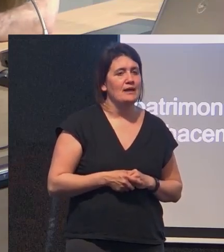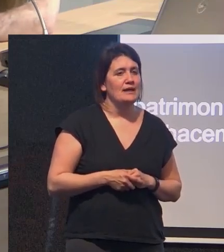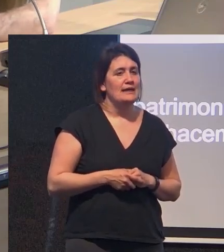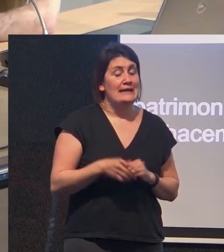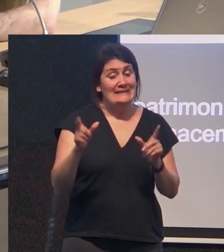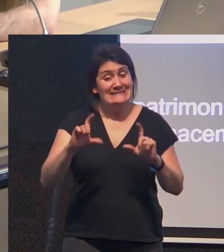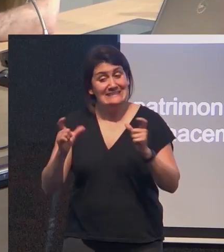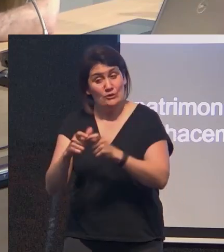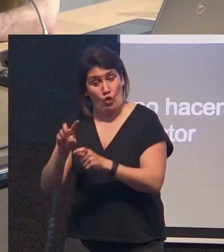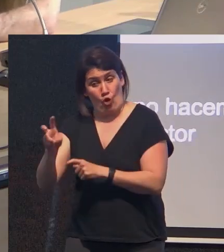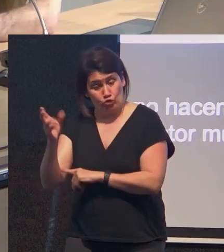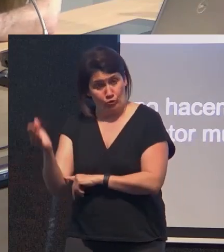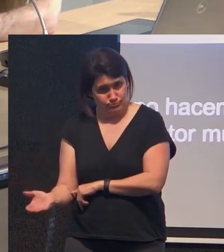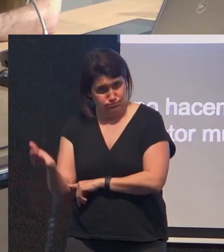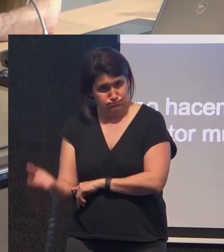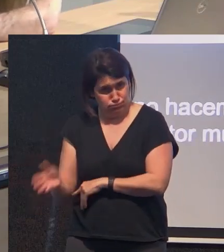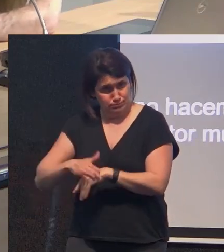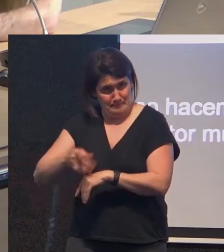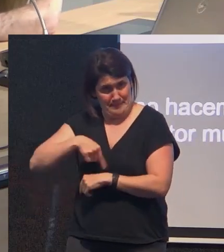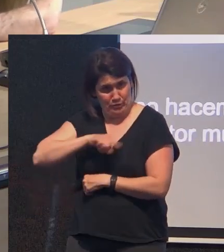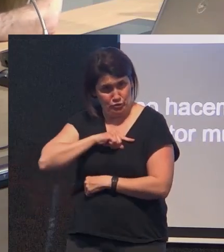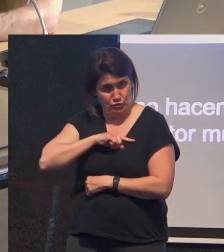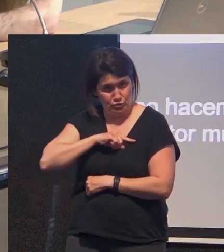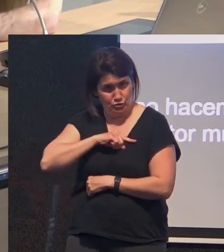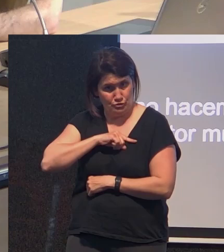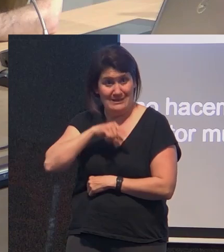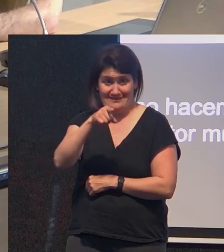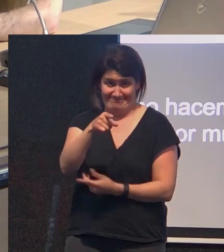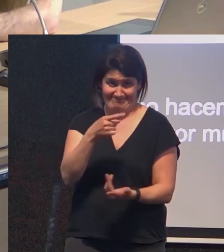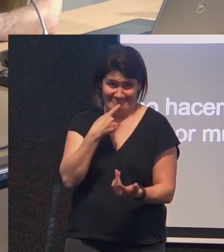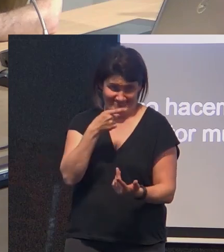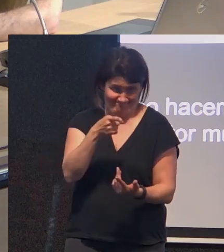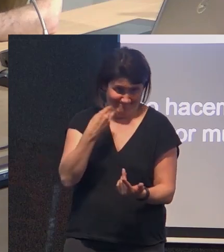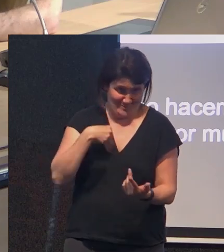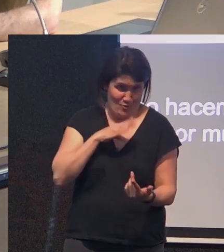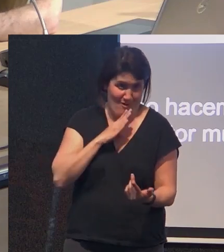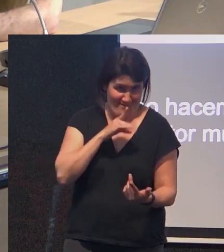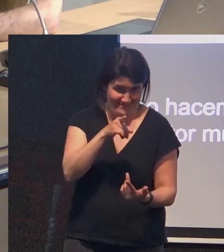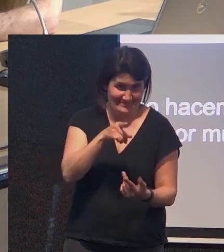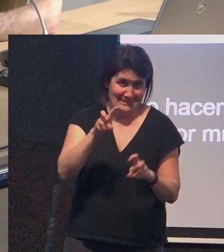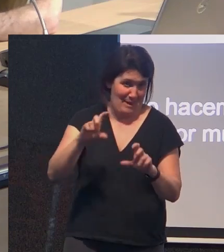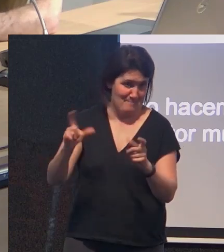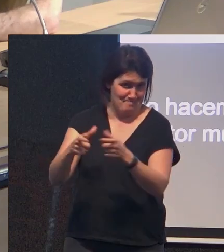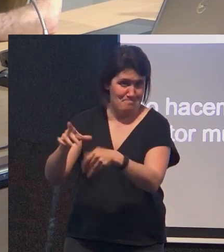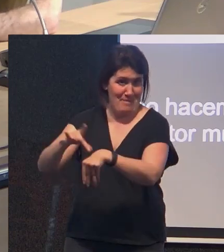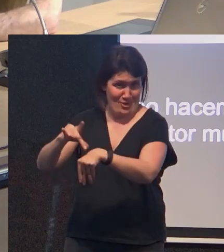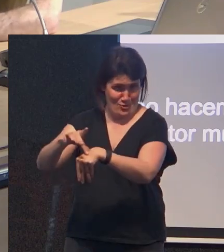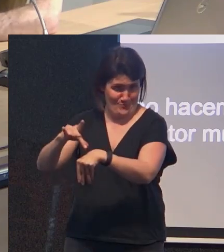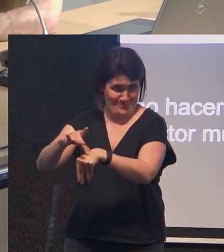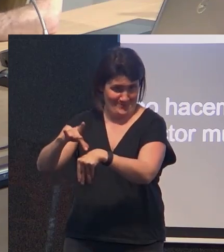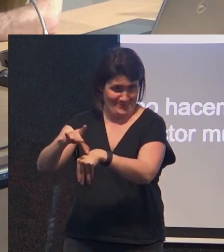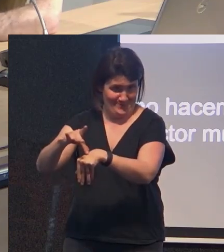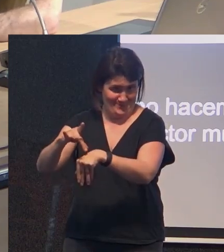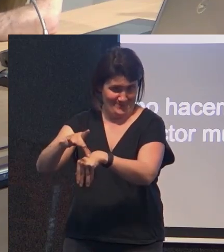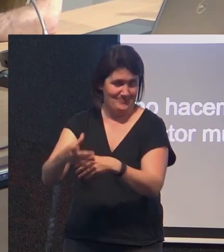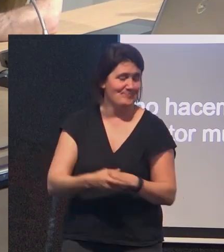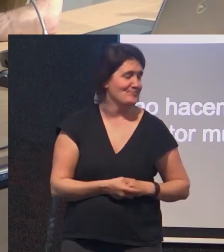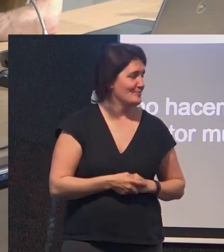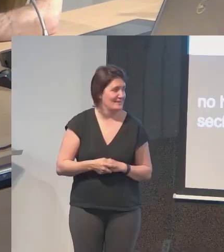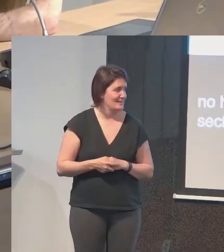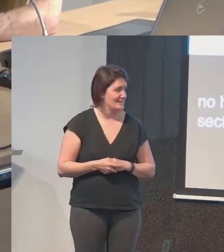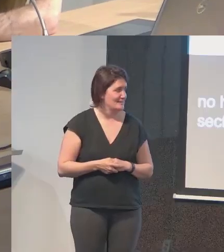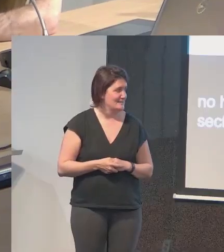Otro sector muy importante es el que has señalado, el sector médico.